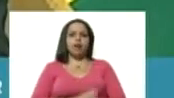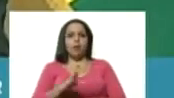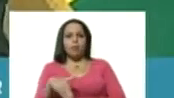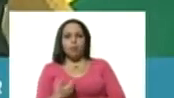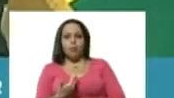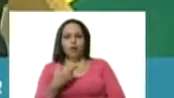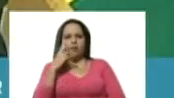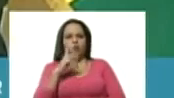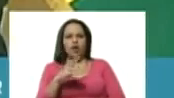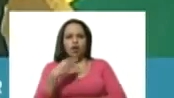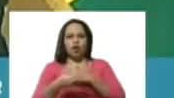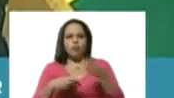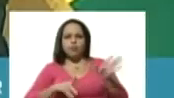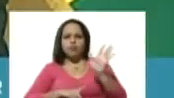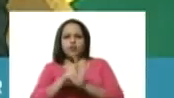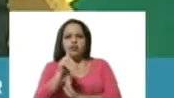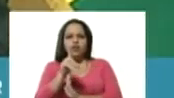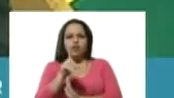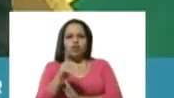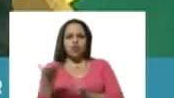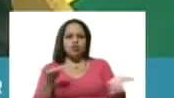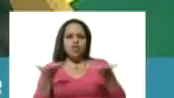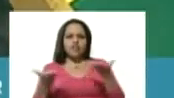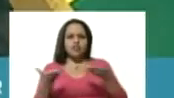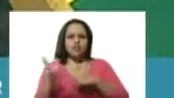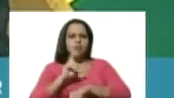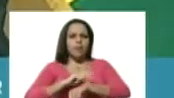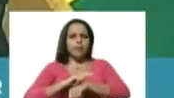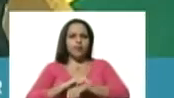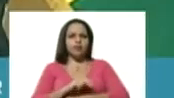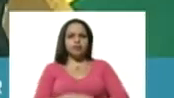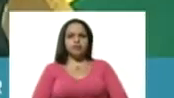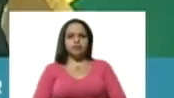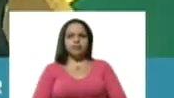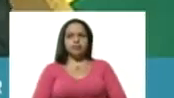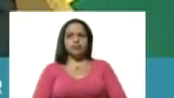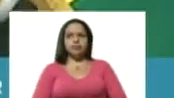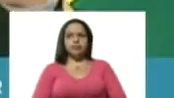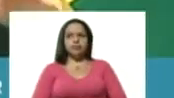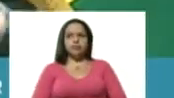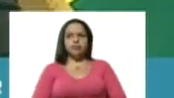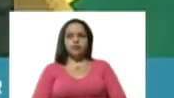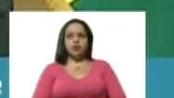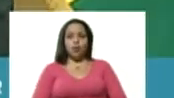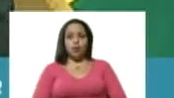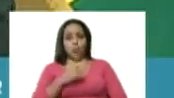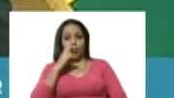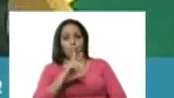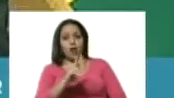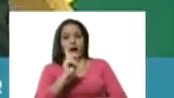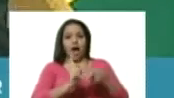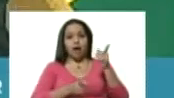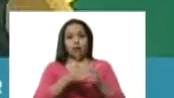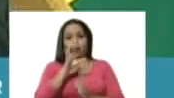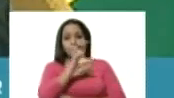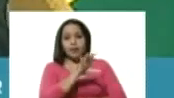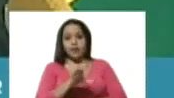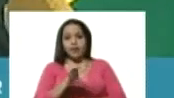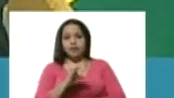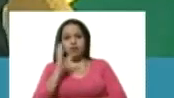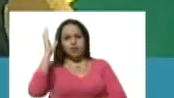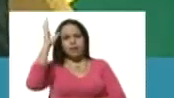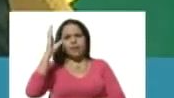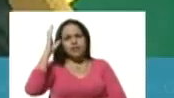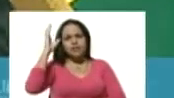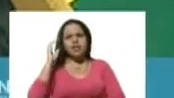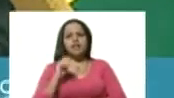y la presión sobre los servicios médicos. Es muy importante. En cuanto haya señales de que en alguno de nuestros países sus capacidades